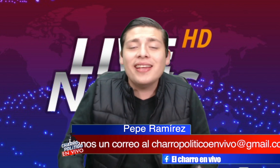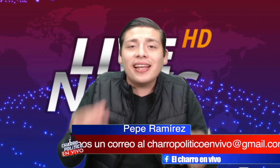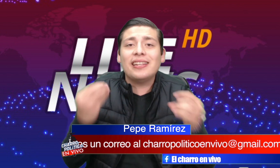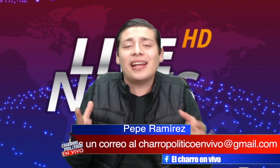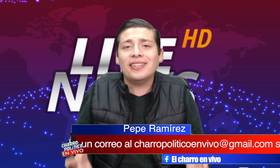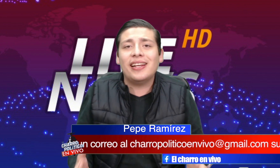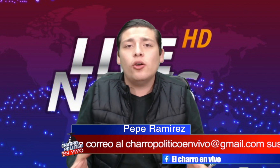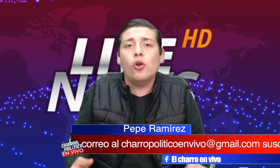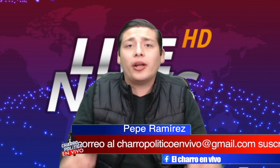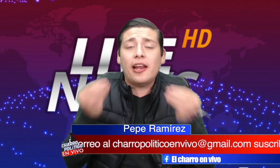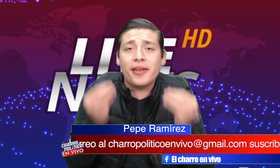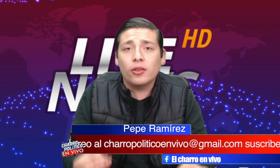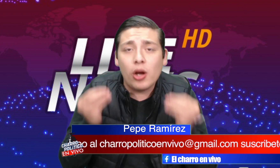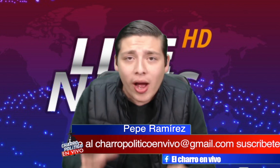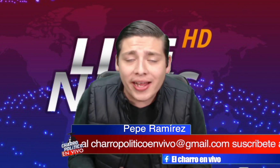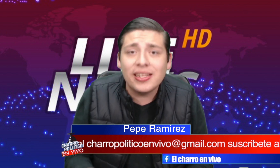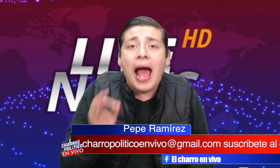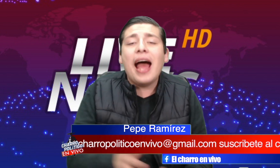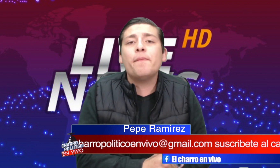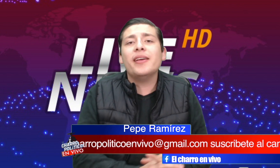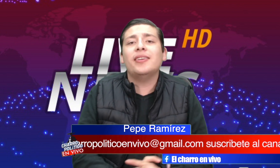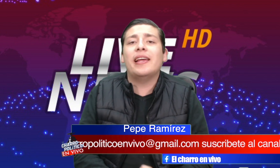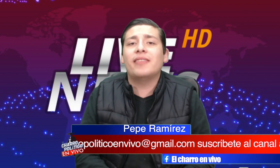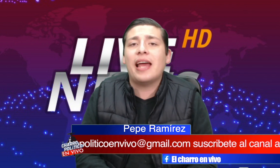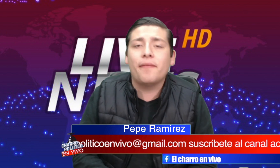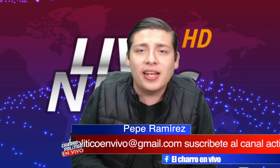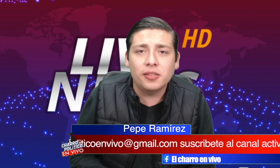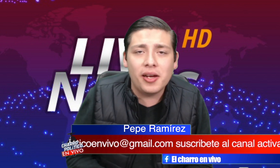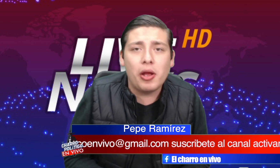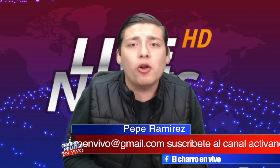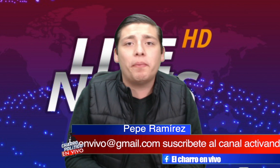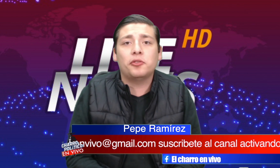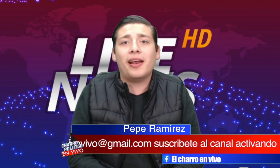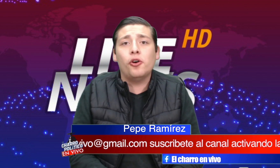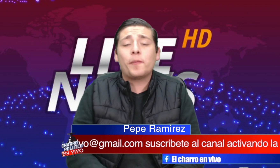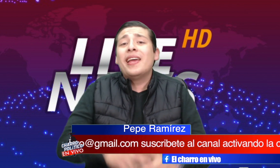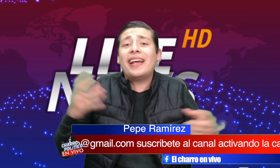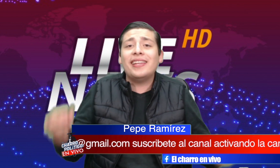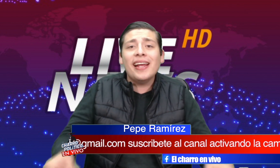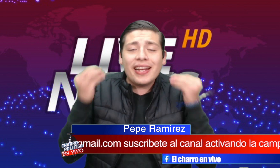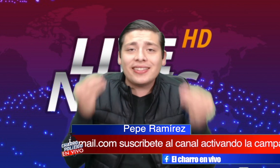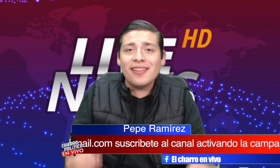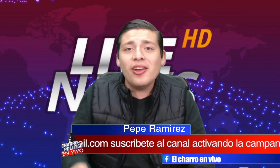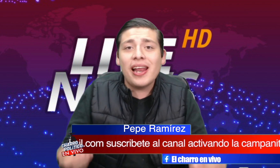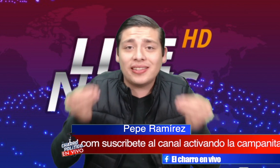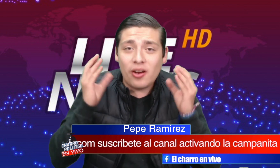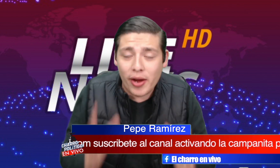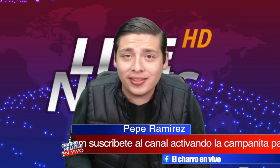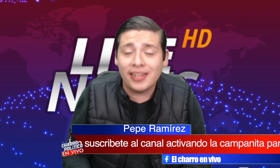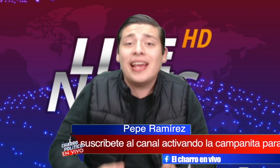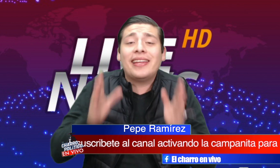Y es que le están haciendo lo que el viento a Juárez al presidente Andrés Manuel López Obrador, que sigue creciendo en